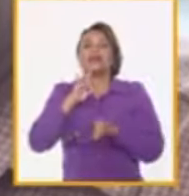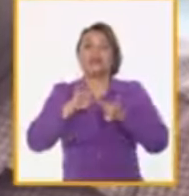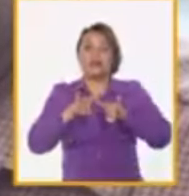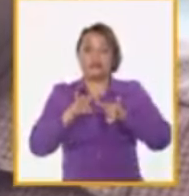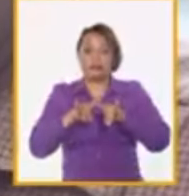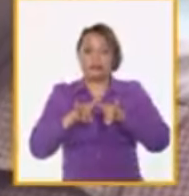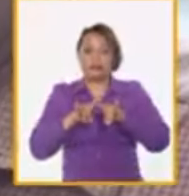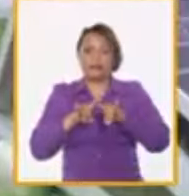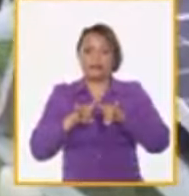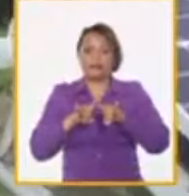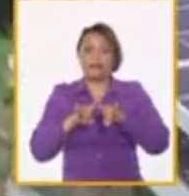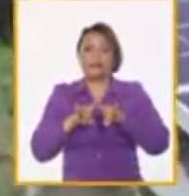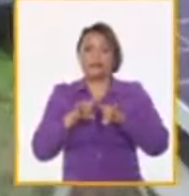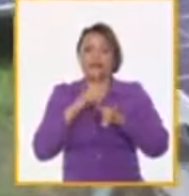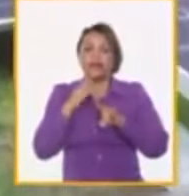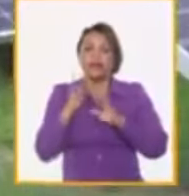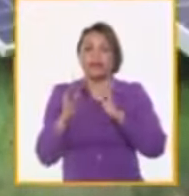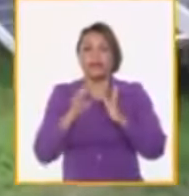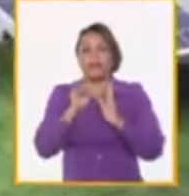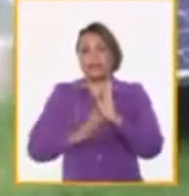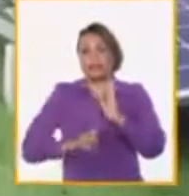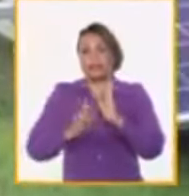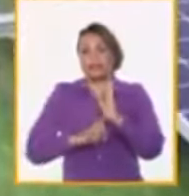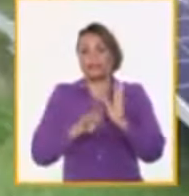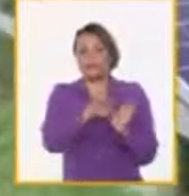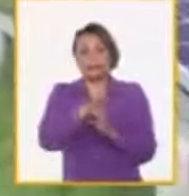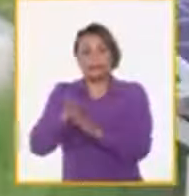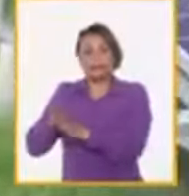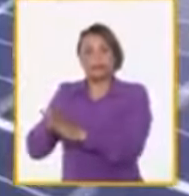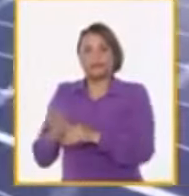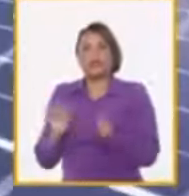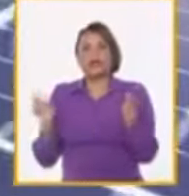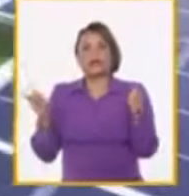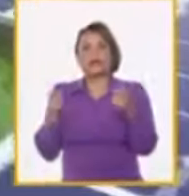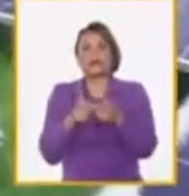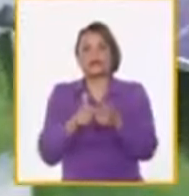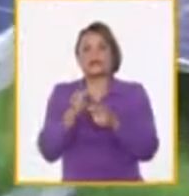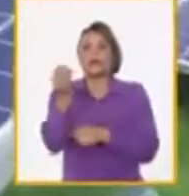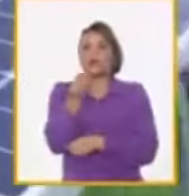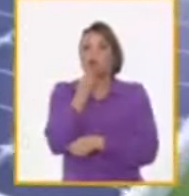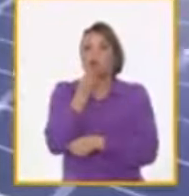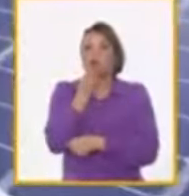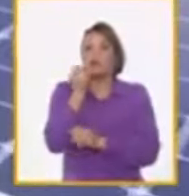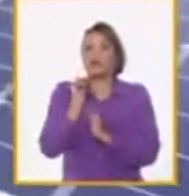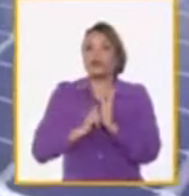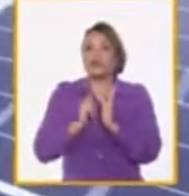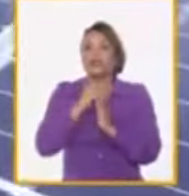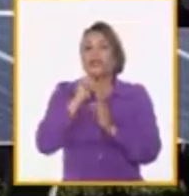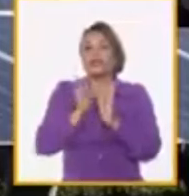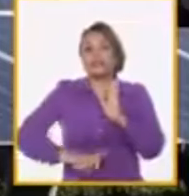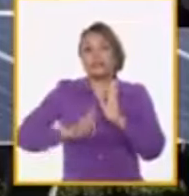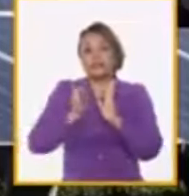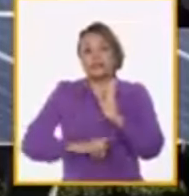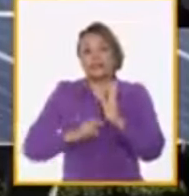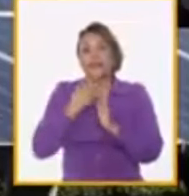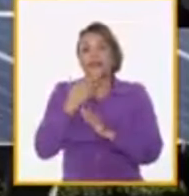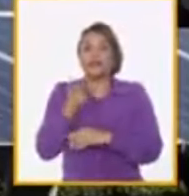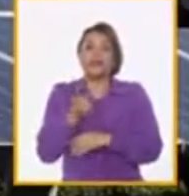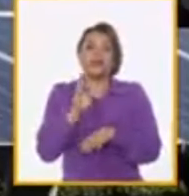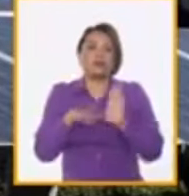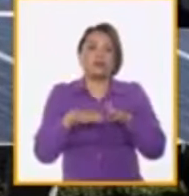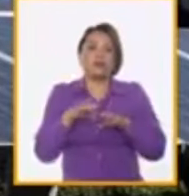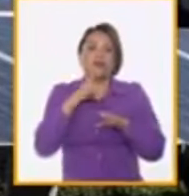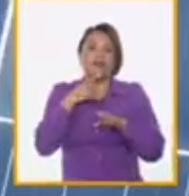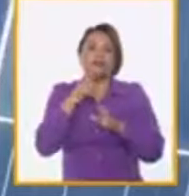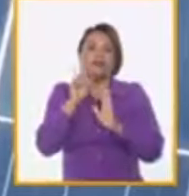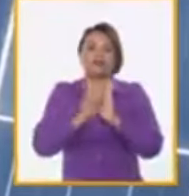materia de energía. A ello se une la disminución del consumo de electricidad y una menor dependencia del sistema